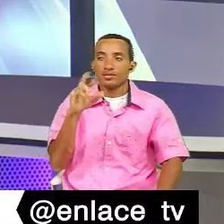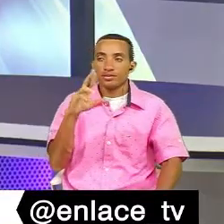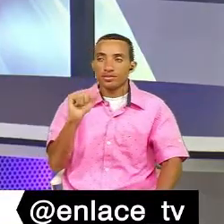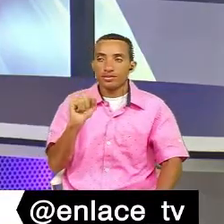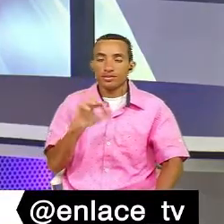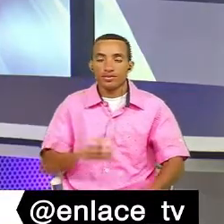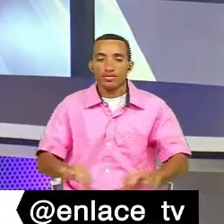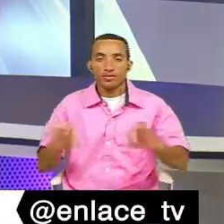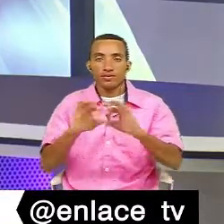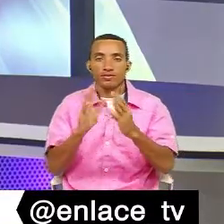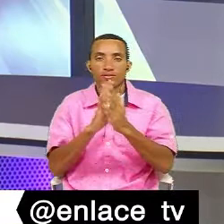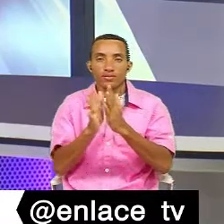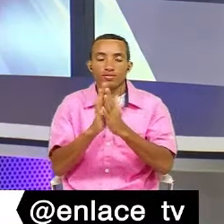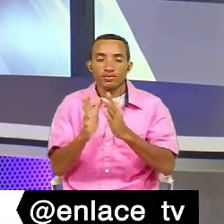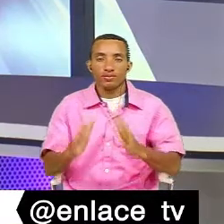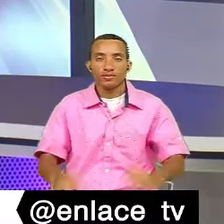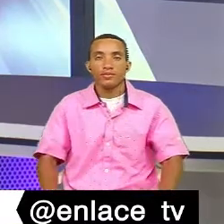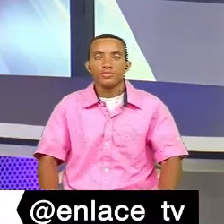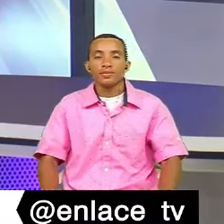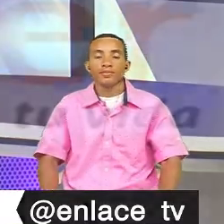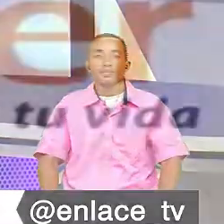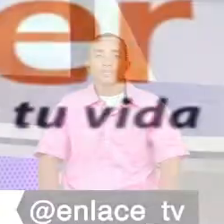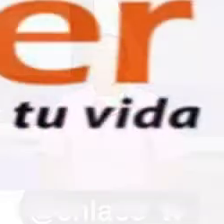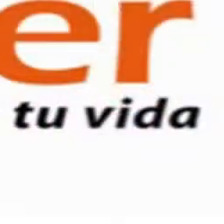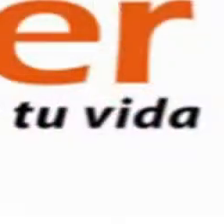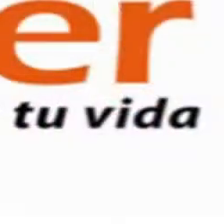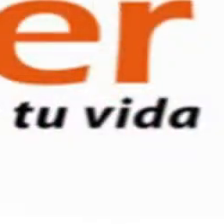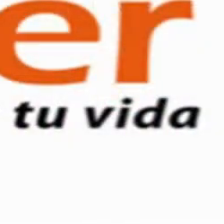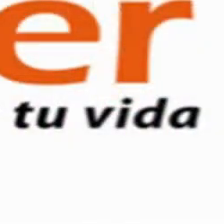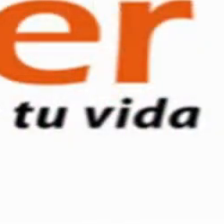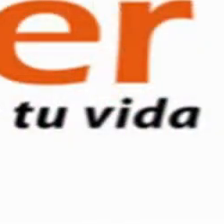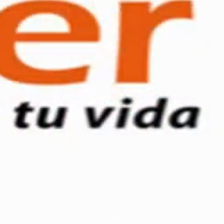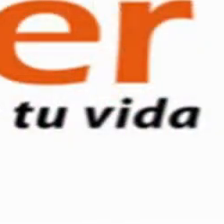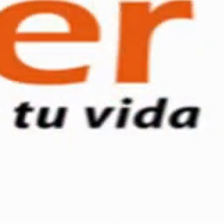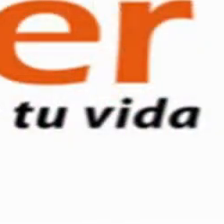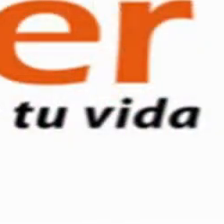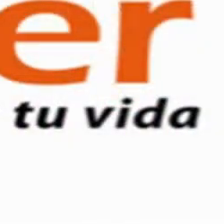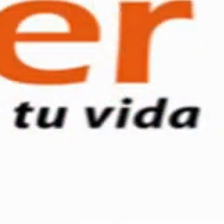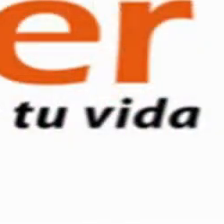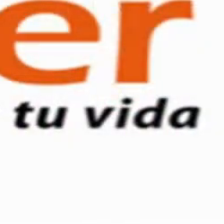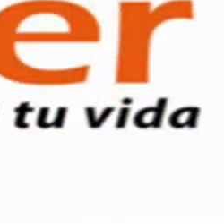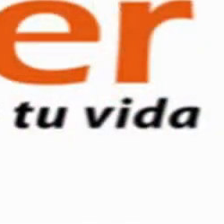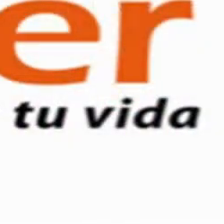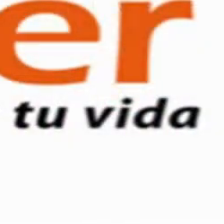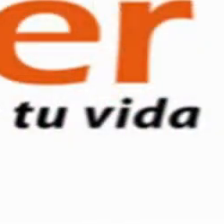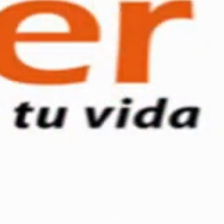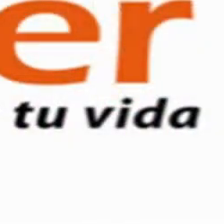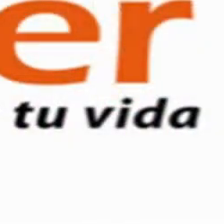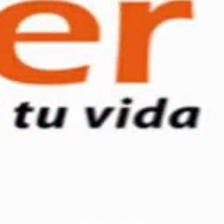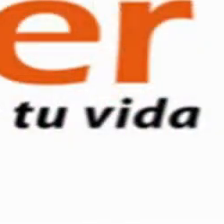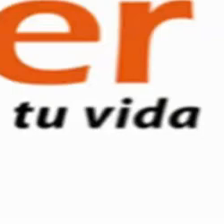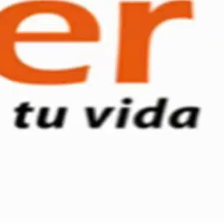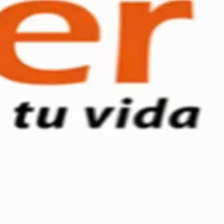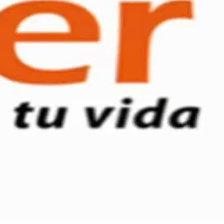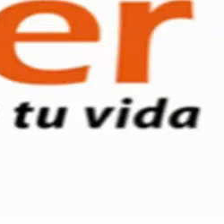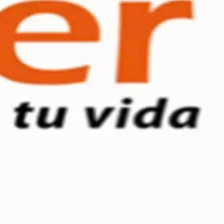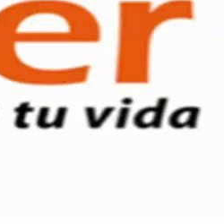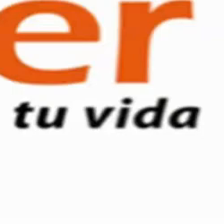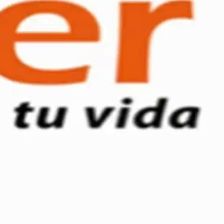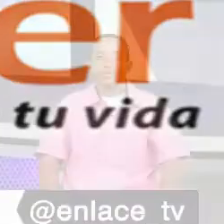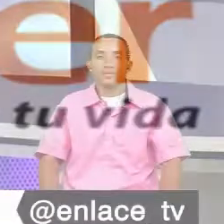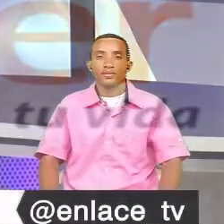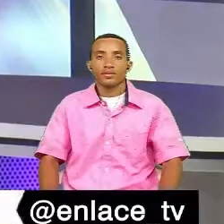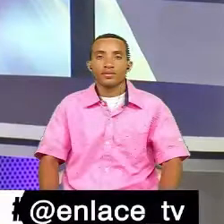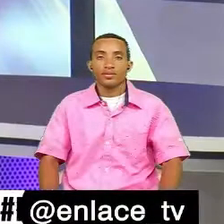más importante de nuestra ciudad y región. Antes de despedirnos, les recuerdo, materiales eléctricos, Electrofer, ilumina tu vida.